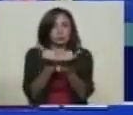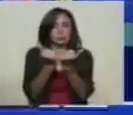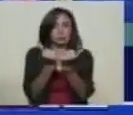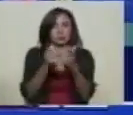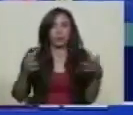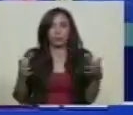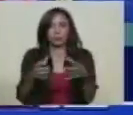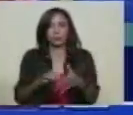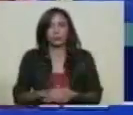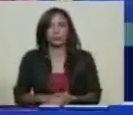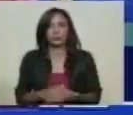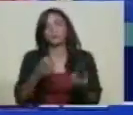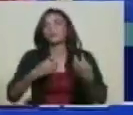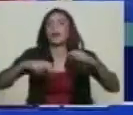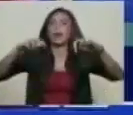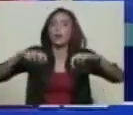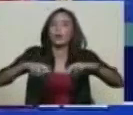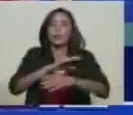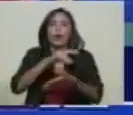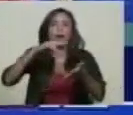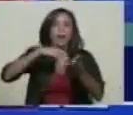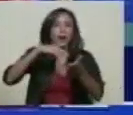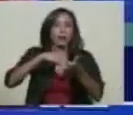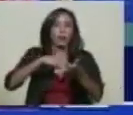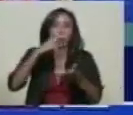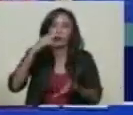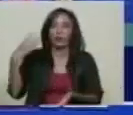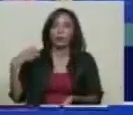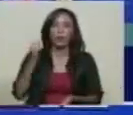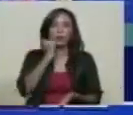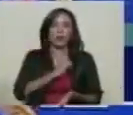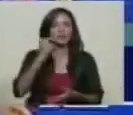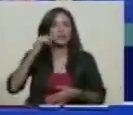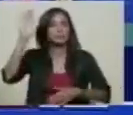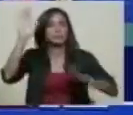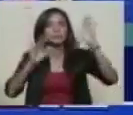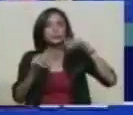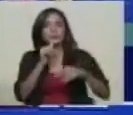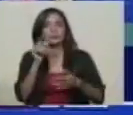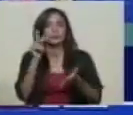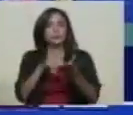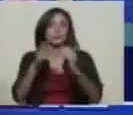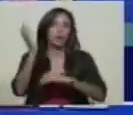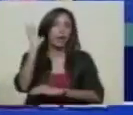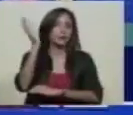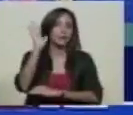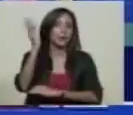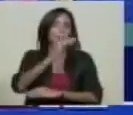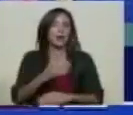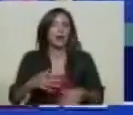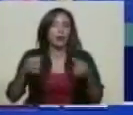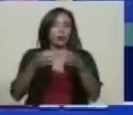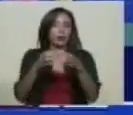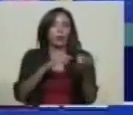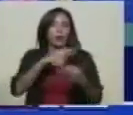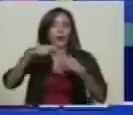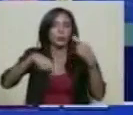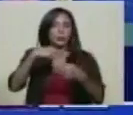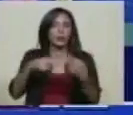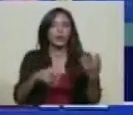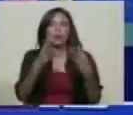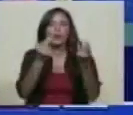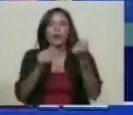Nos reunimos en Carabobo, en Valencia. Levanten la mano los que estuvieron en la asamblea del Movimiento Bolivariano Revolucionario